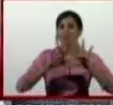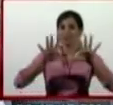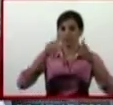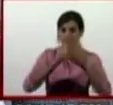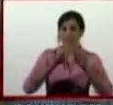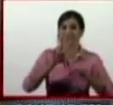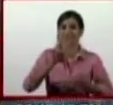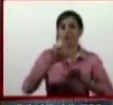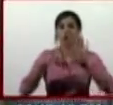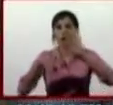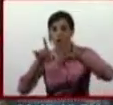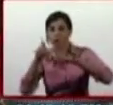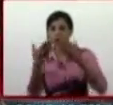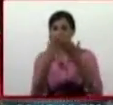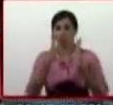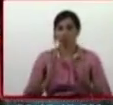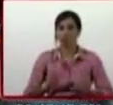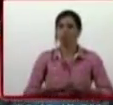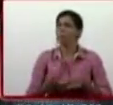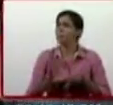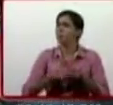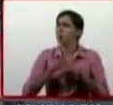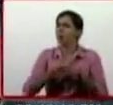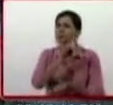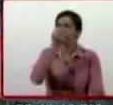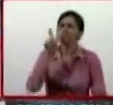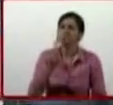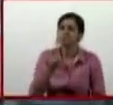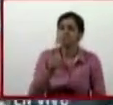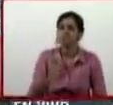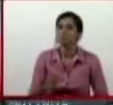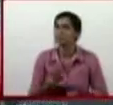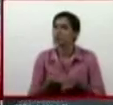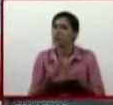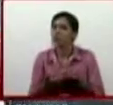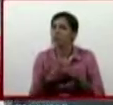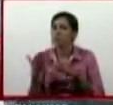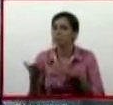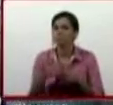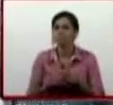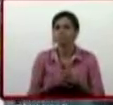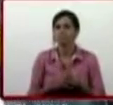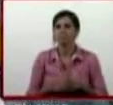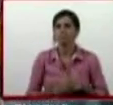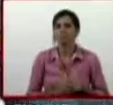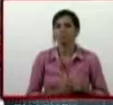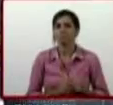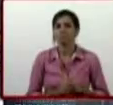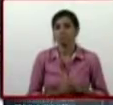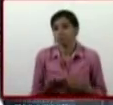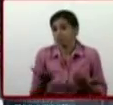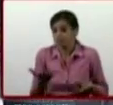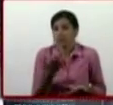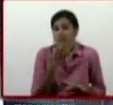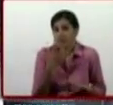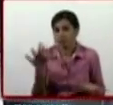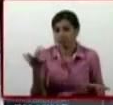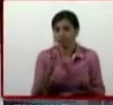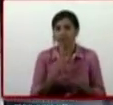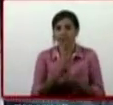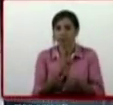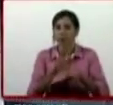estudiantes. ¿Y por qué es eso? ¿Por qué sucede eso? Bueno, sencillamente por el